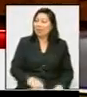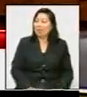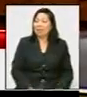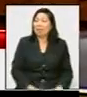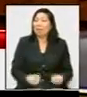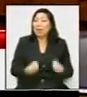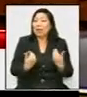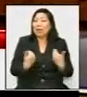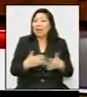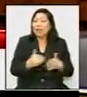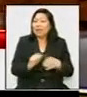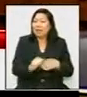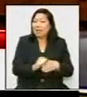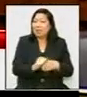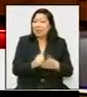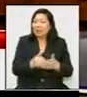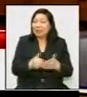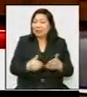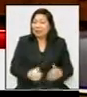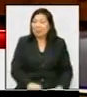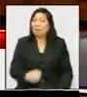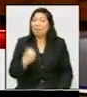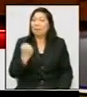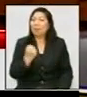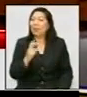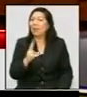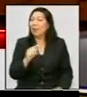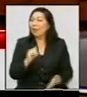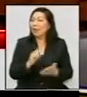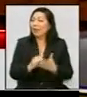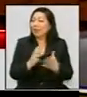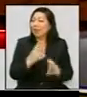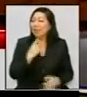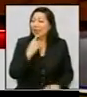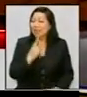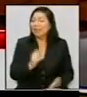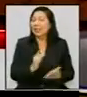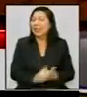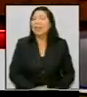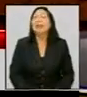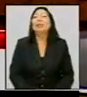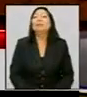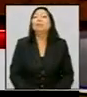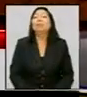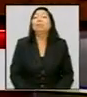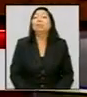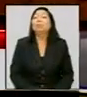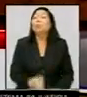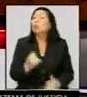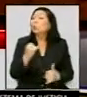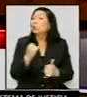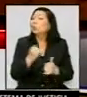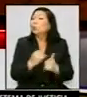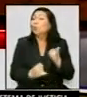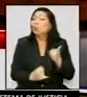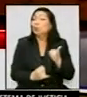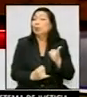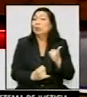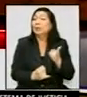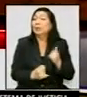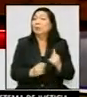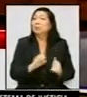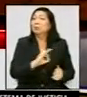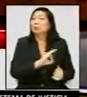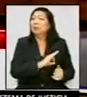porque ya en la práctica está al servicio del poder. No, lo que se quiere es simplemente el último de los